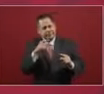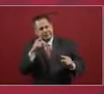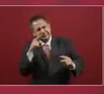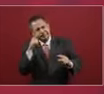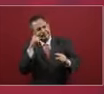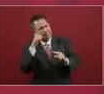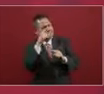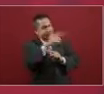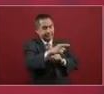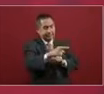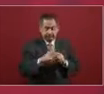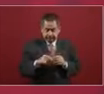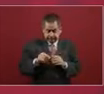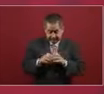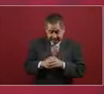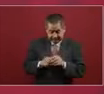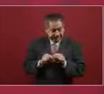del centro